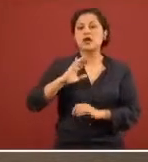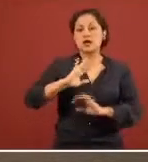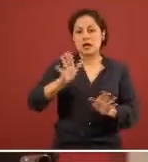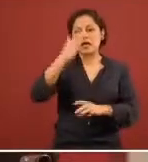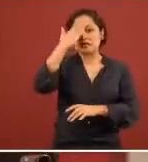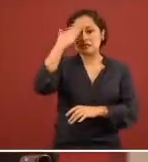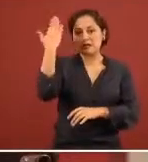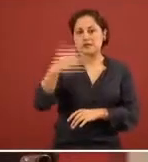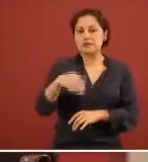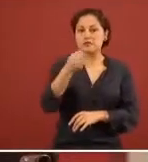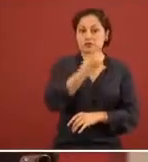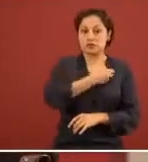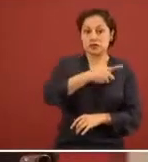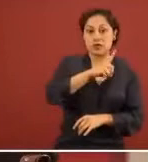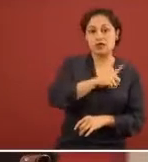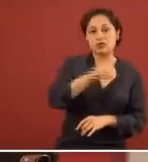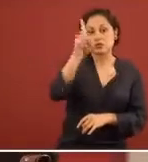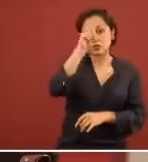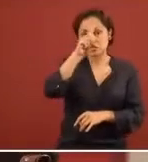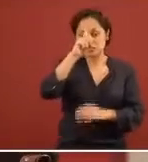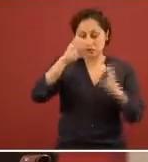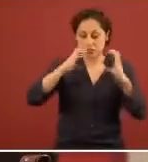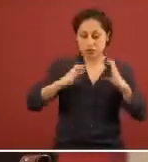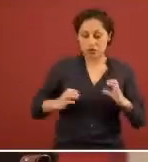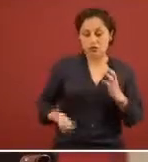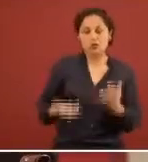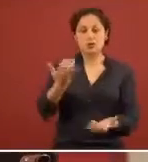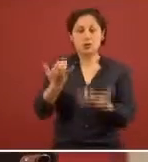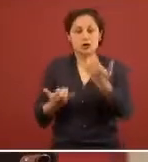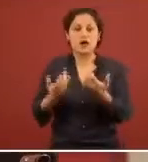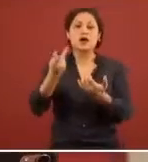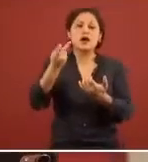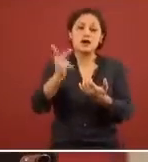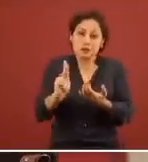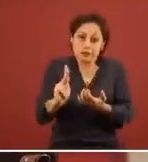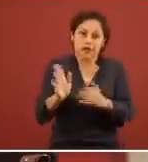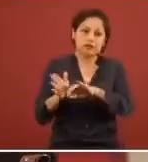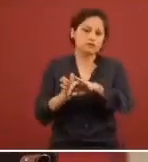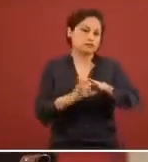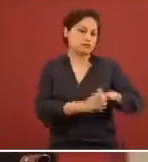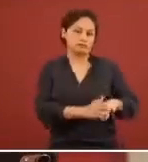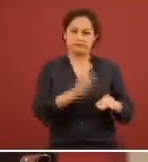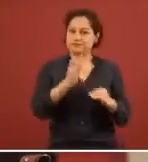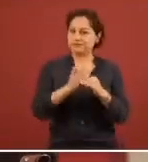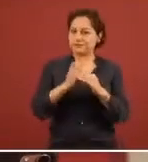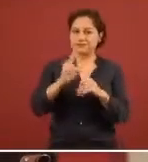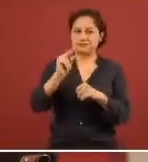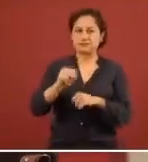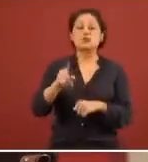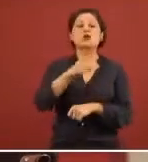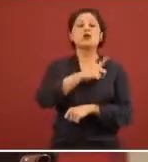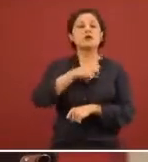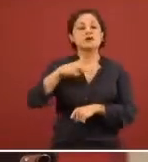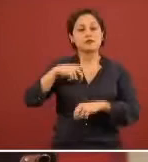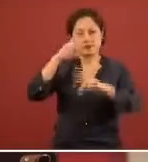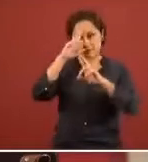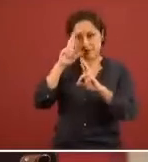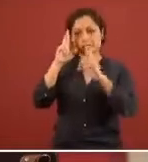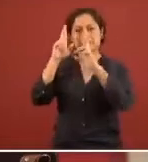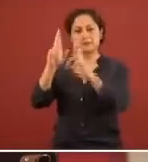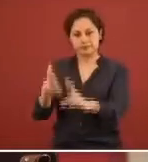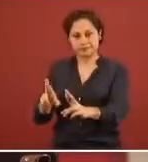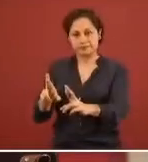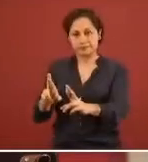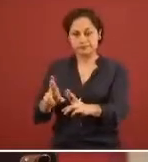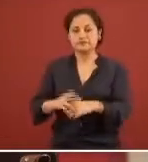recomendable. Pero no afecta sustantivamente el quitar este requerimiento en términos de salud, en términos de